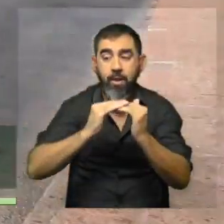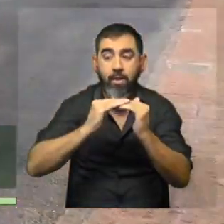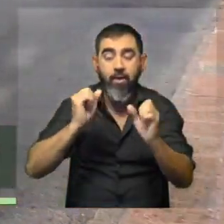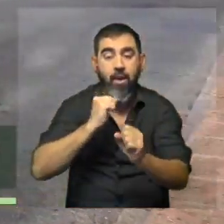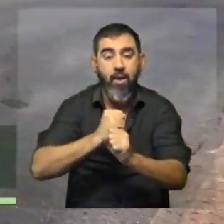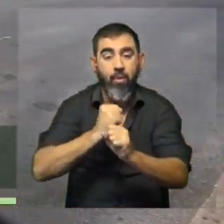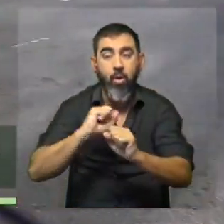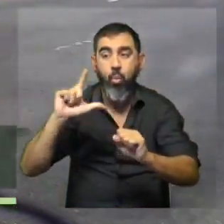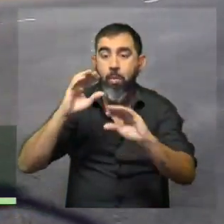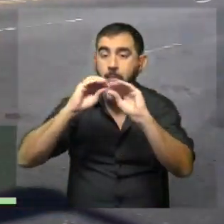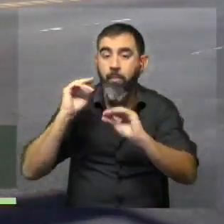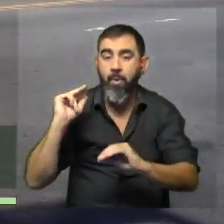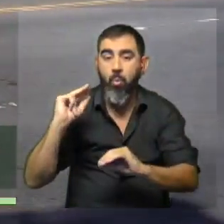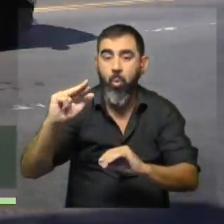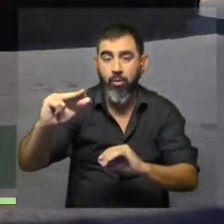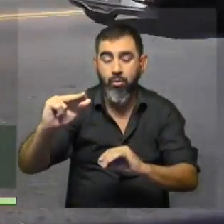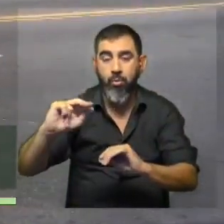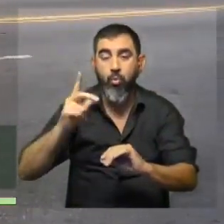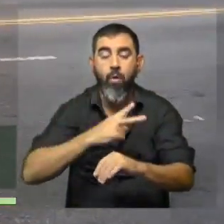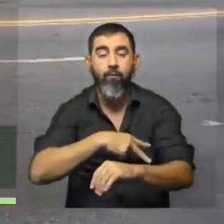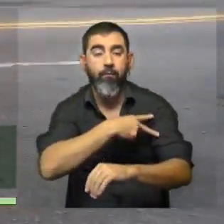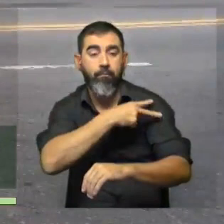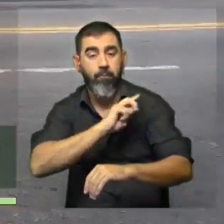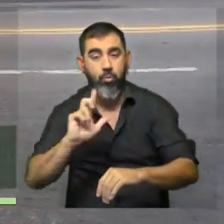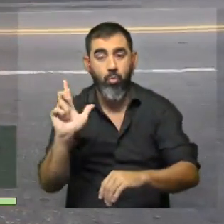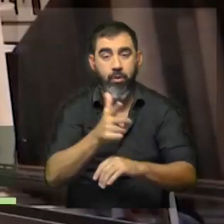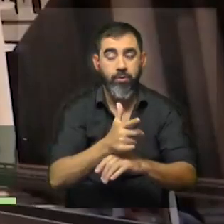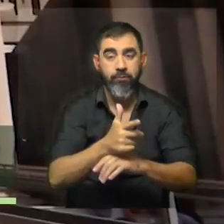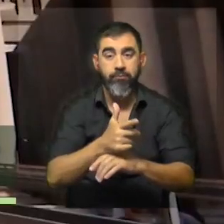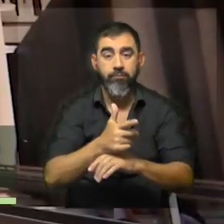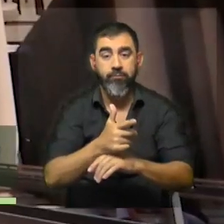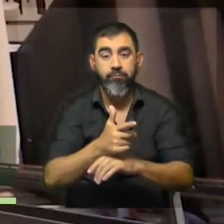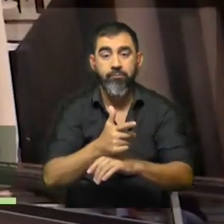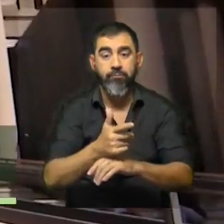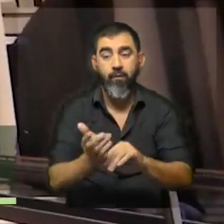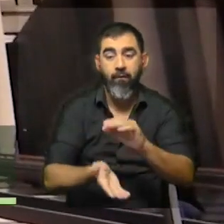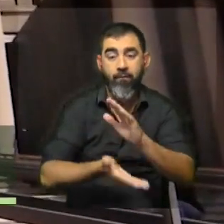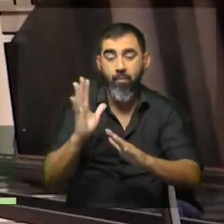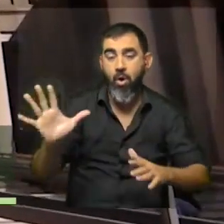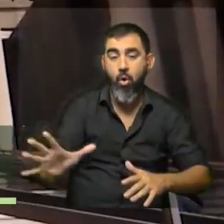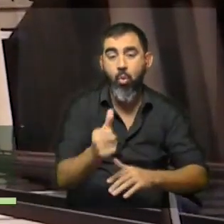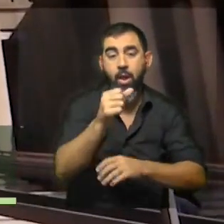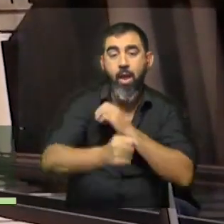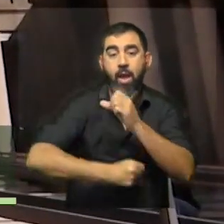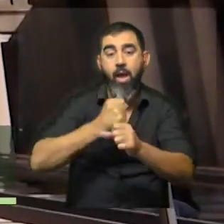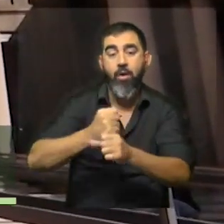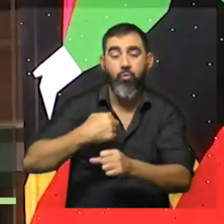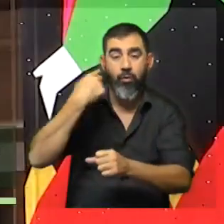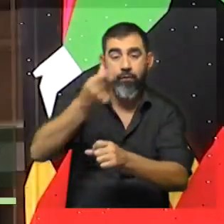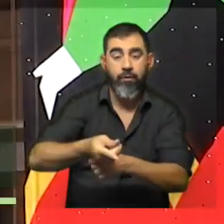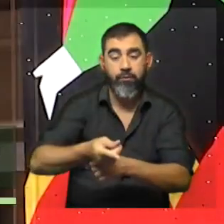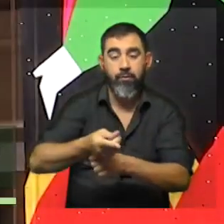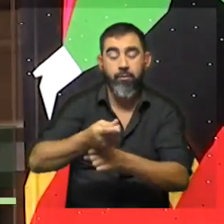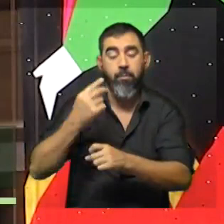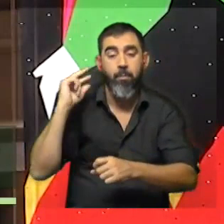que no han sido presupuestados que no tienen carrera funcional y que bueno nosotros este vamos por alcanzar el año que viene este